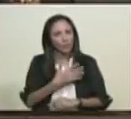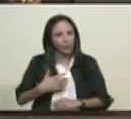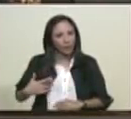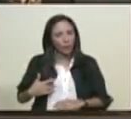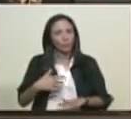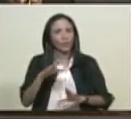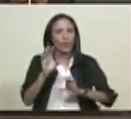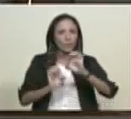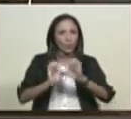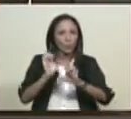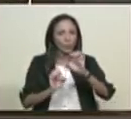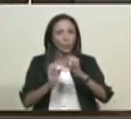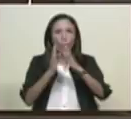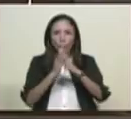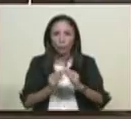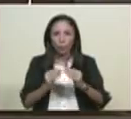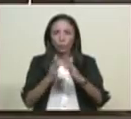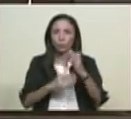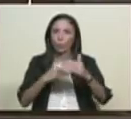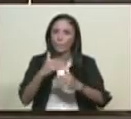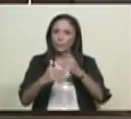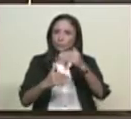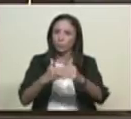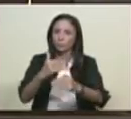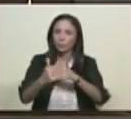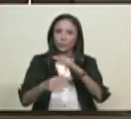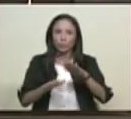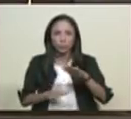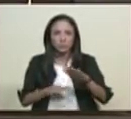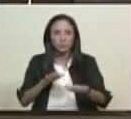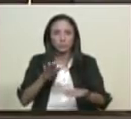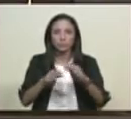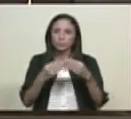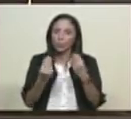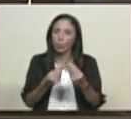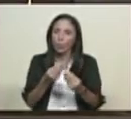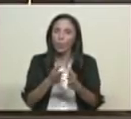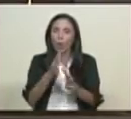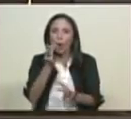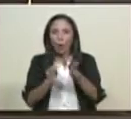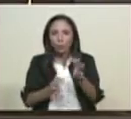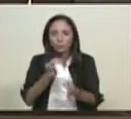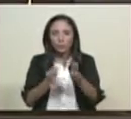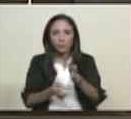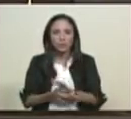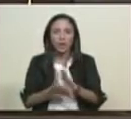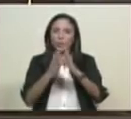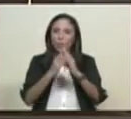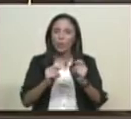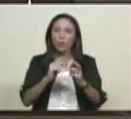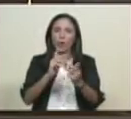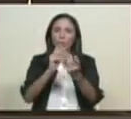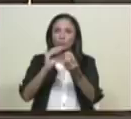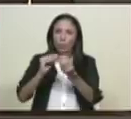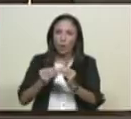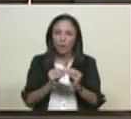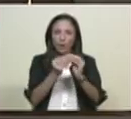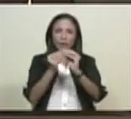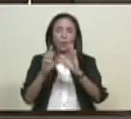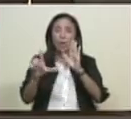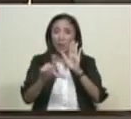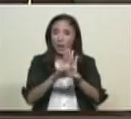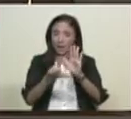gran revolución de la justicia en Venezuela, de todo el sistema judicial, las reformas que necesitan las leyes